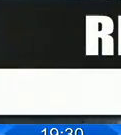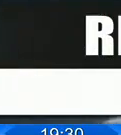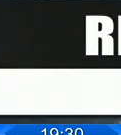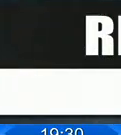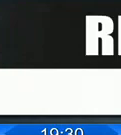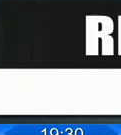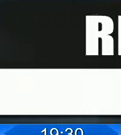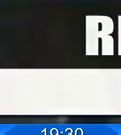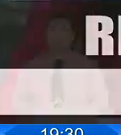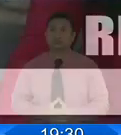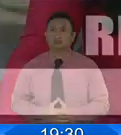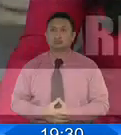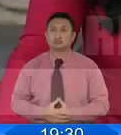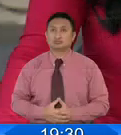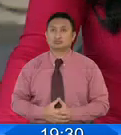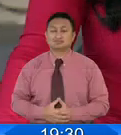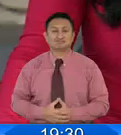mar.